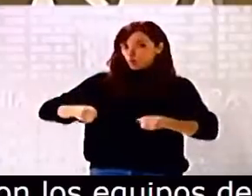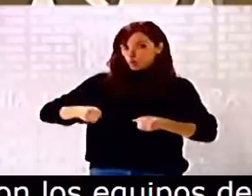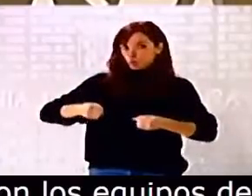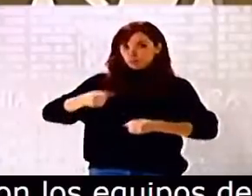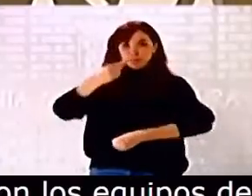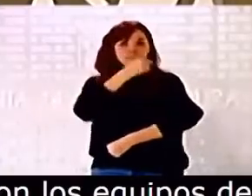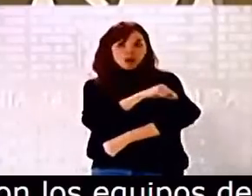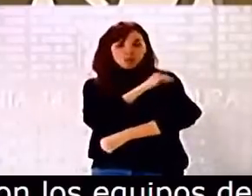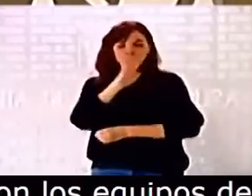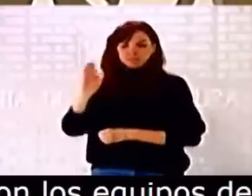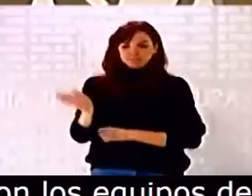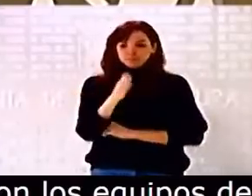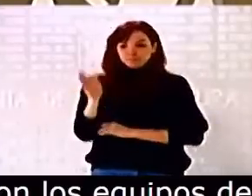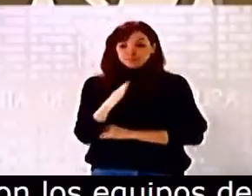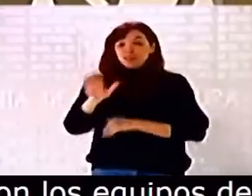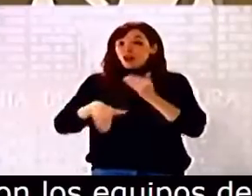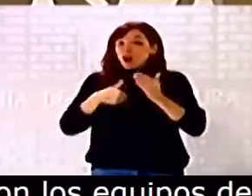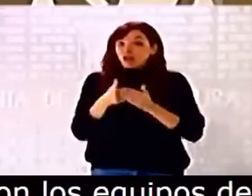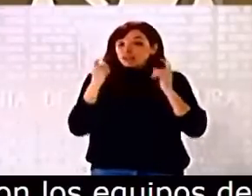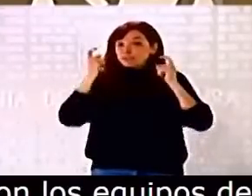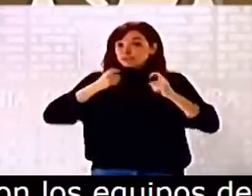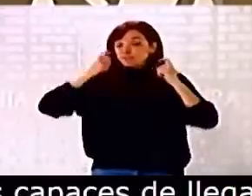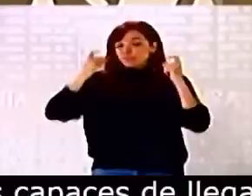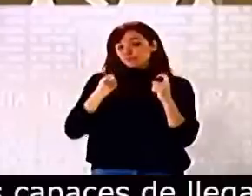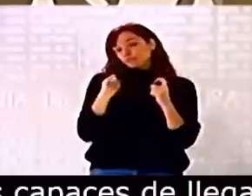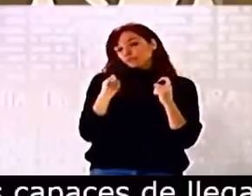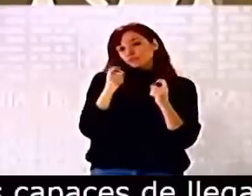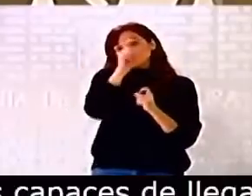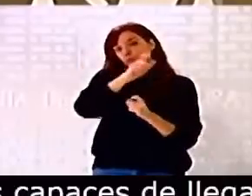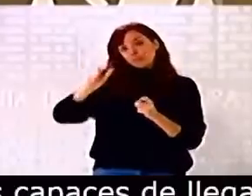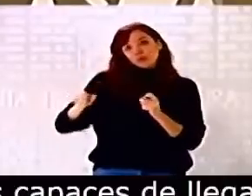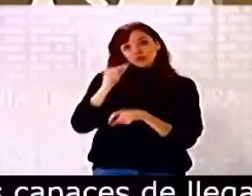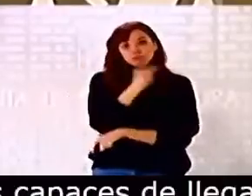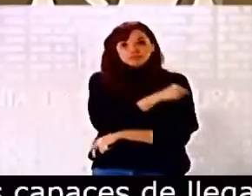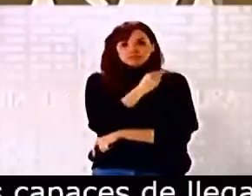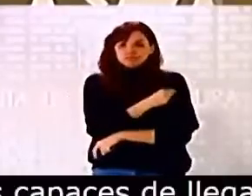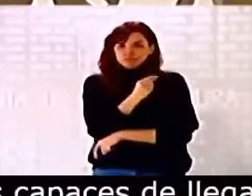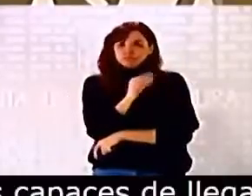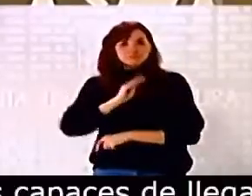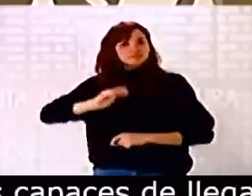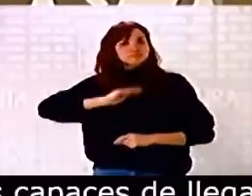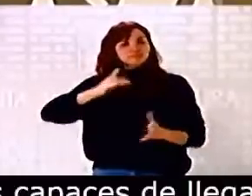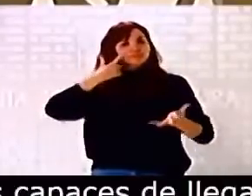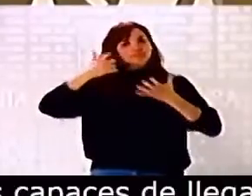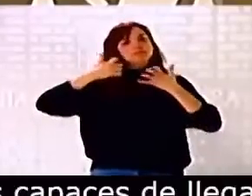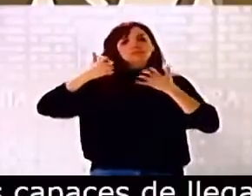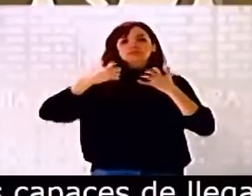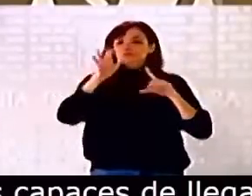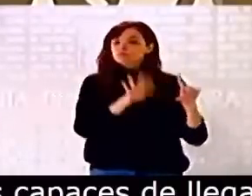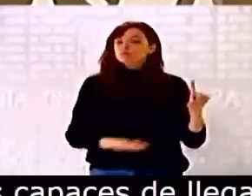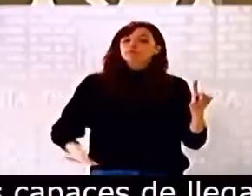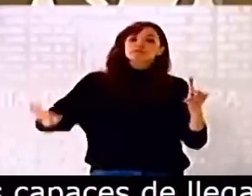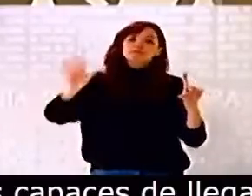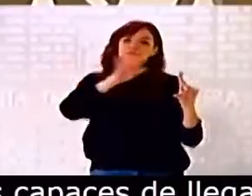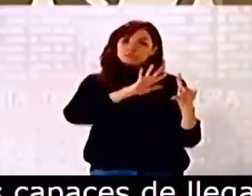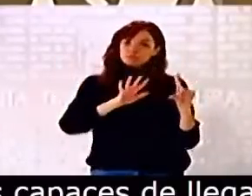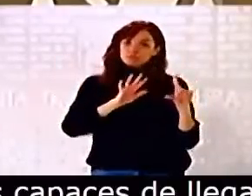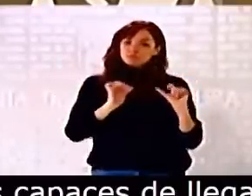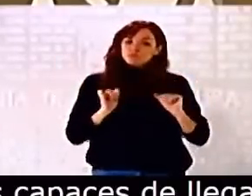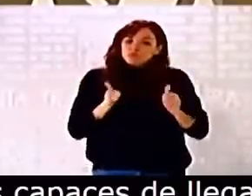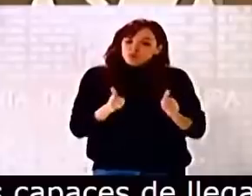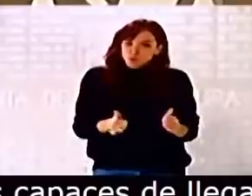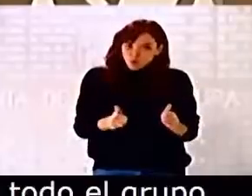seríamos capaces de llegar a alcanzar una cifra de vacunación muy importante en todo el grupo